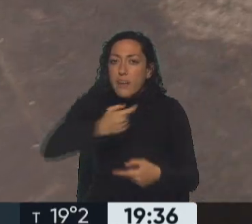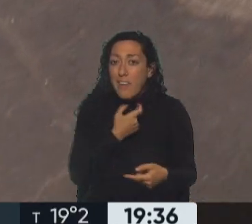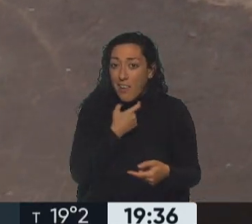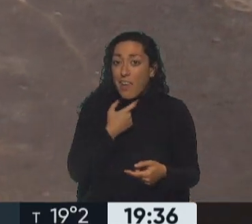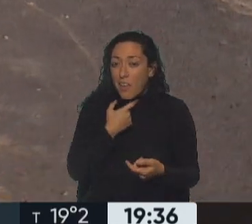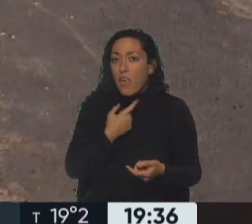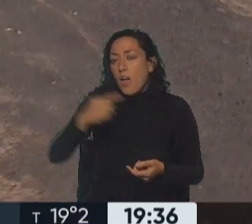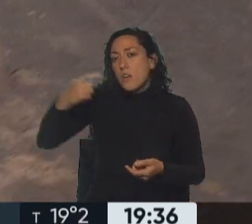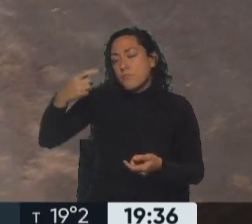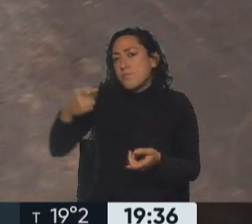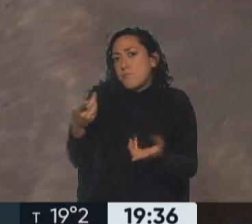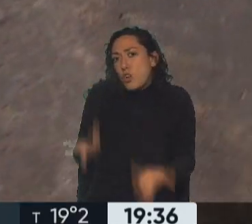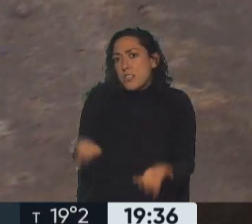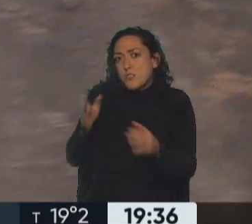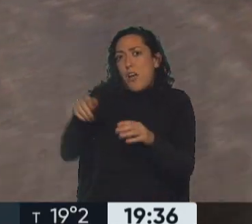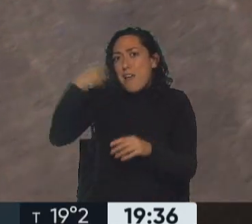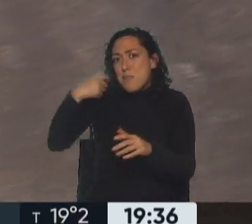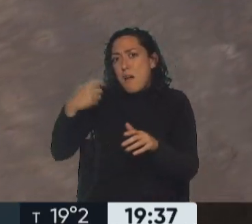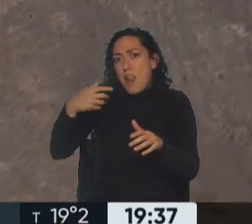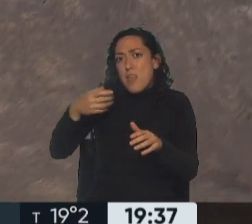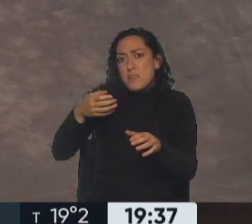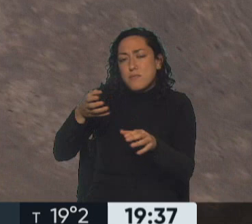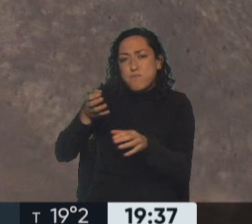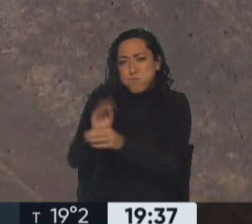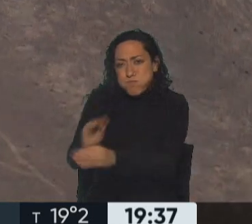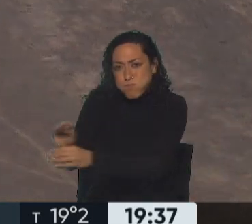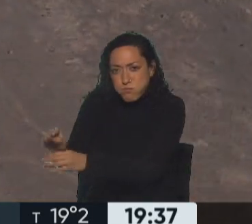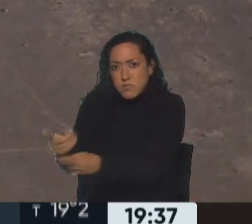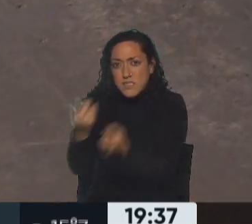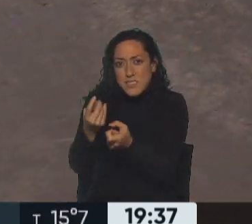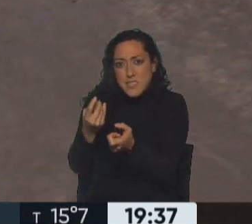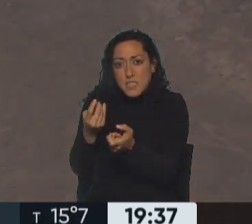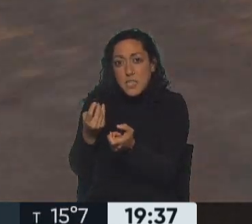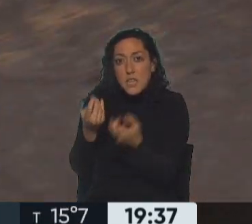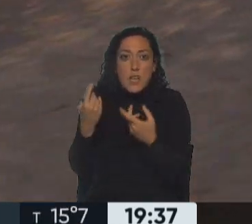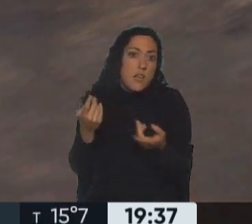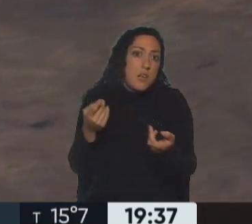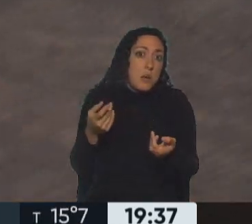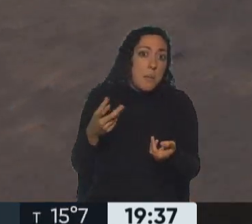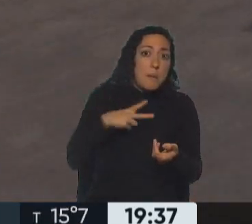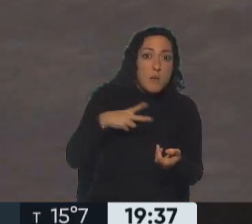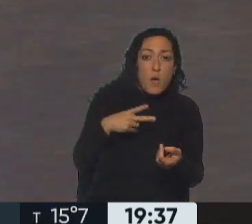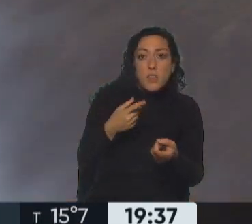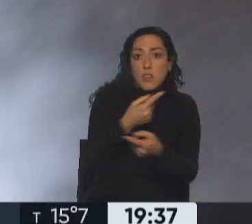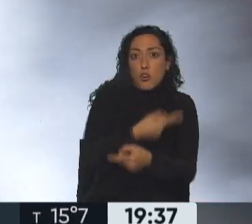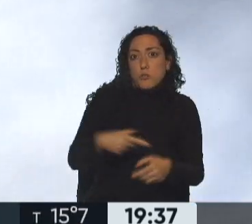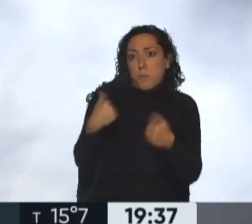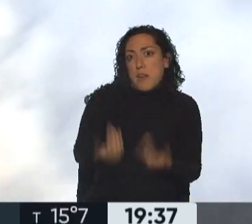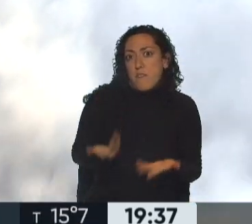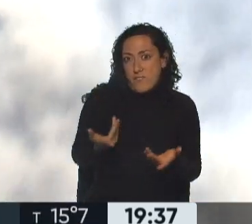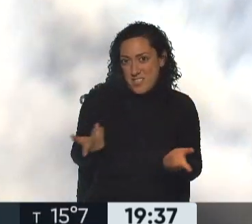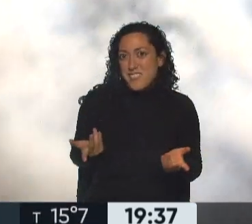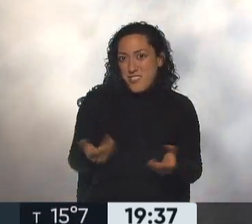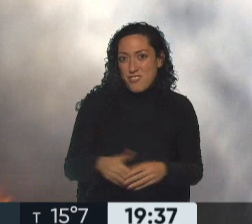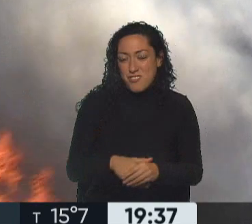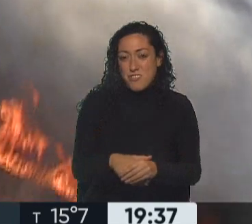ganaderos que socializan costos y privatizan beneficios. El fiscal